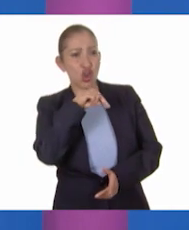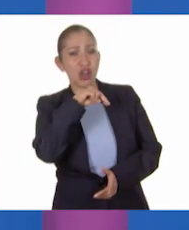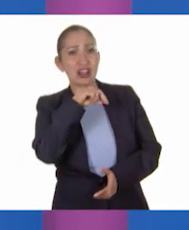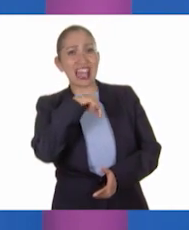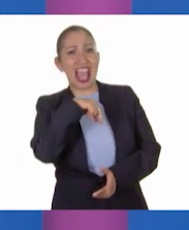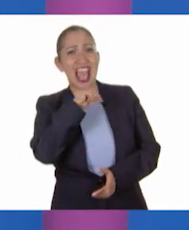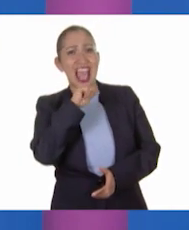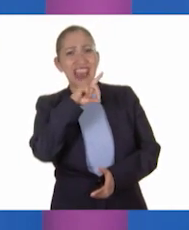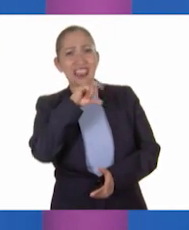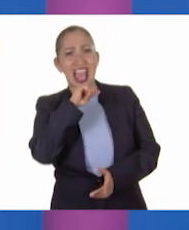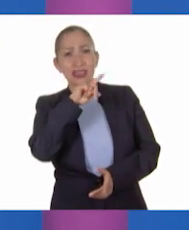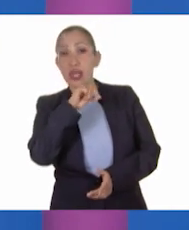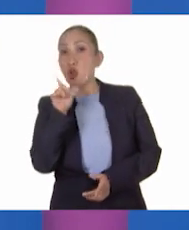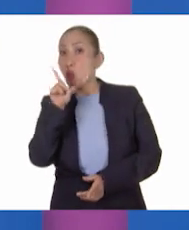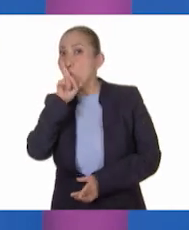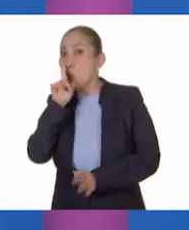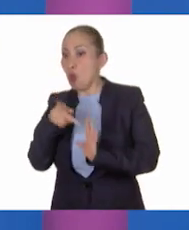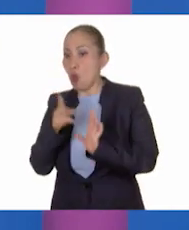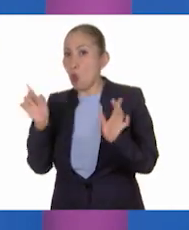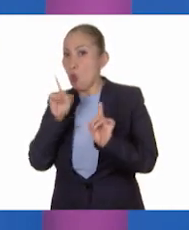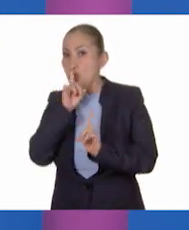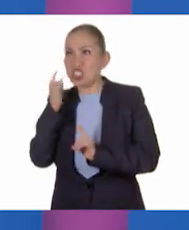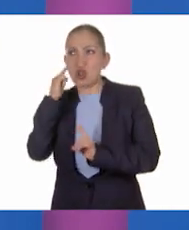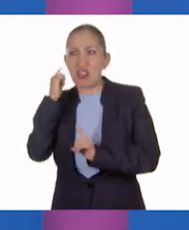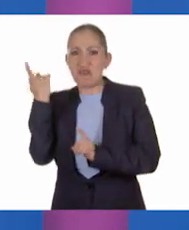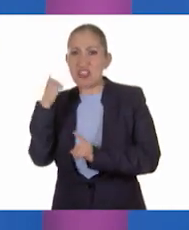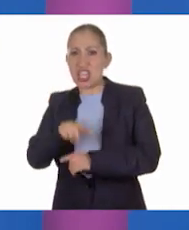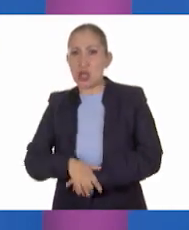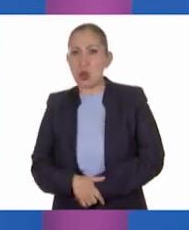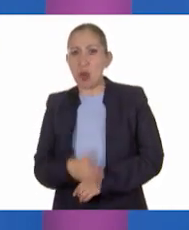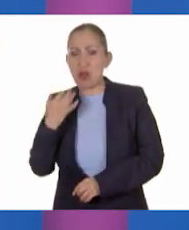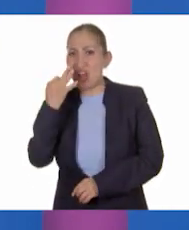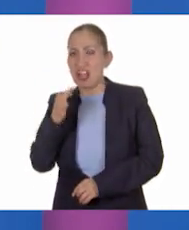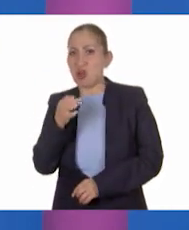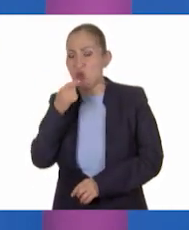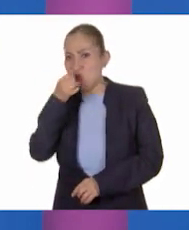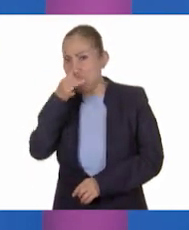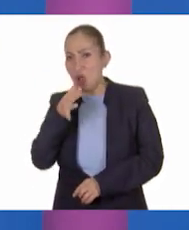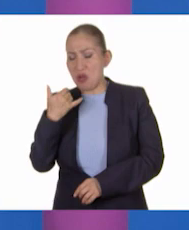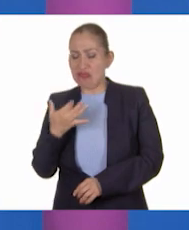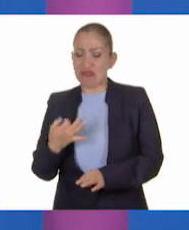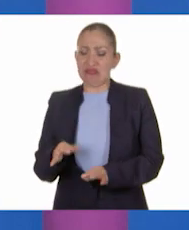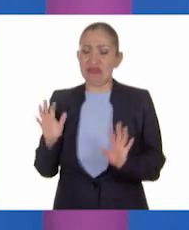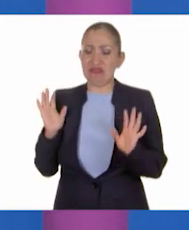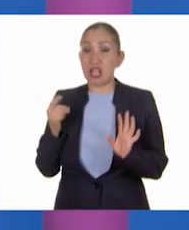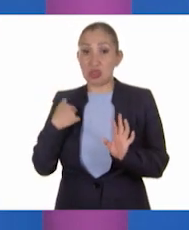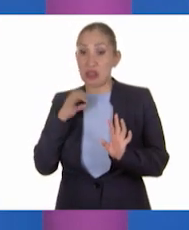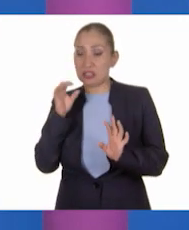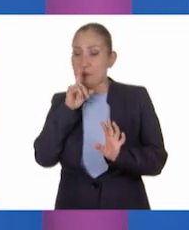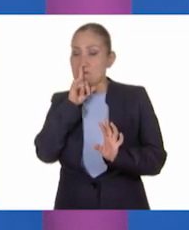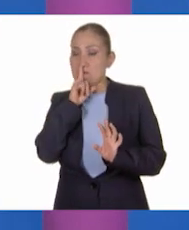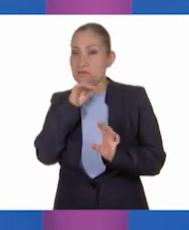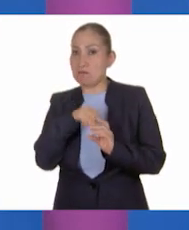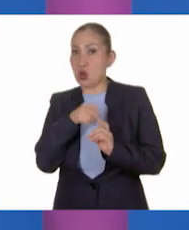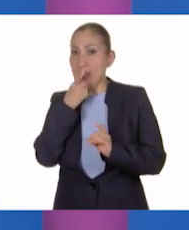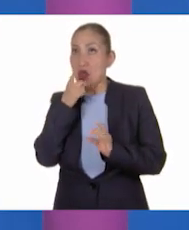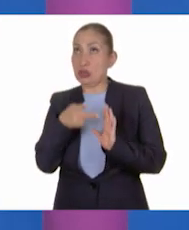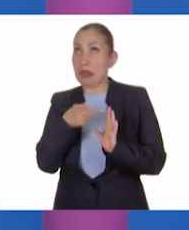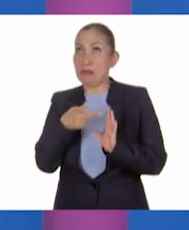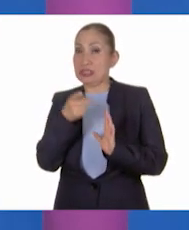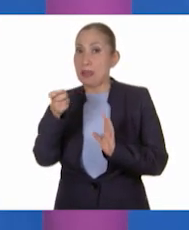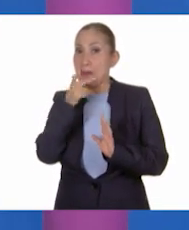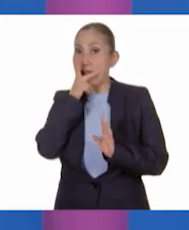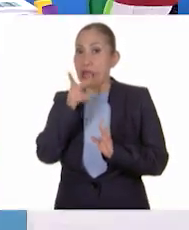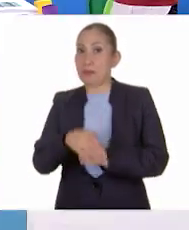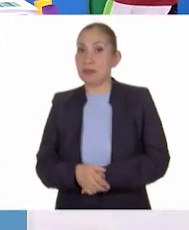pero no hay que repetirlo, Gaby, no sé qué significa, pero se escucha muy feo, hasta agresivo, es más, un poco vulgar. Si yo fuera tú, la verdad es que no repetiría demasiado